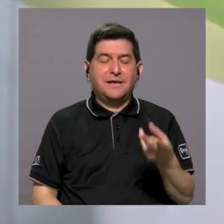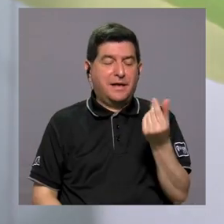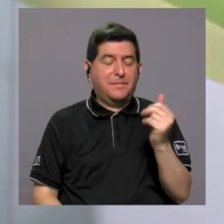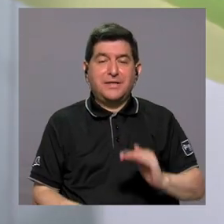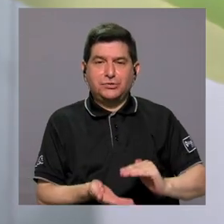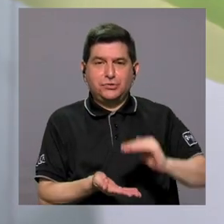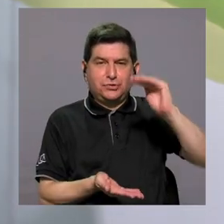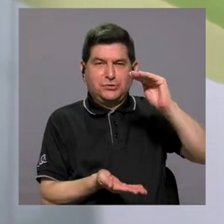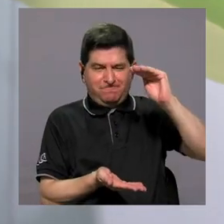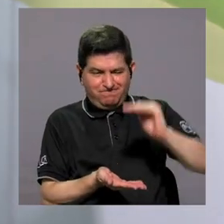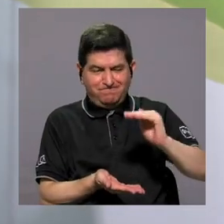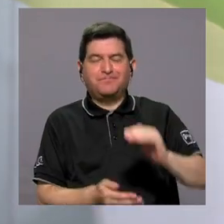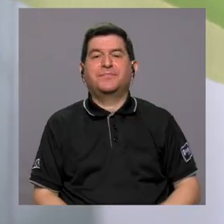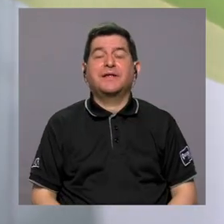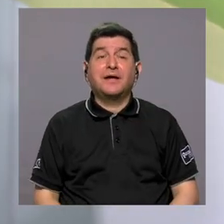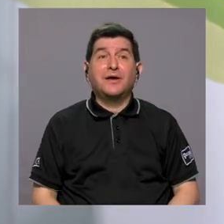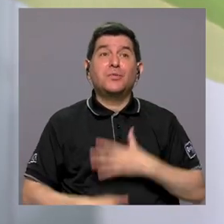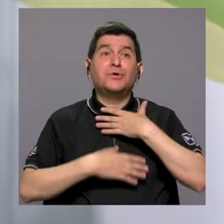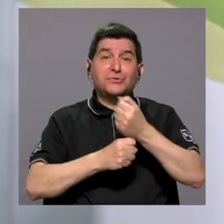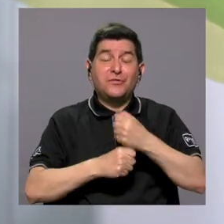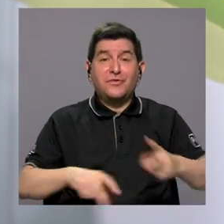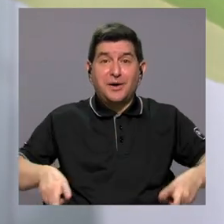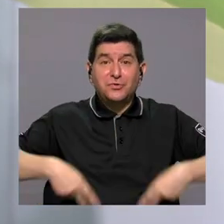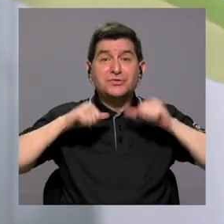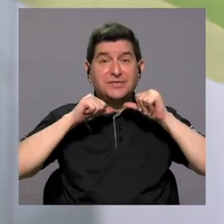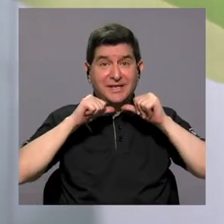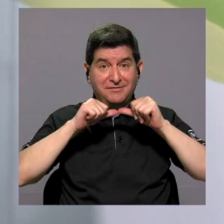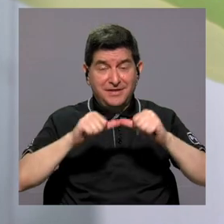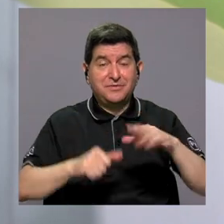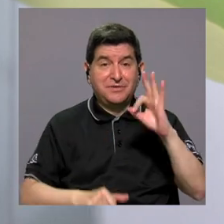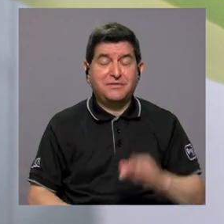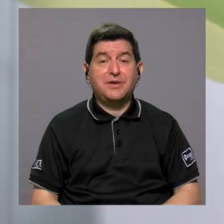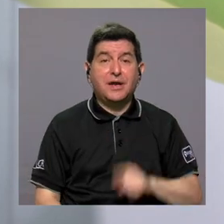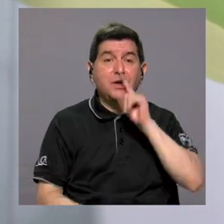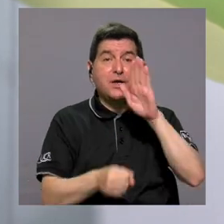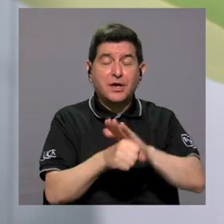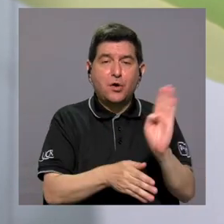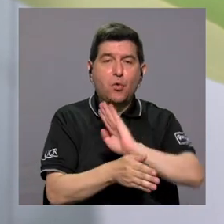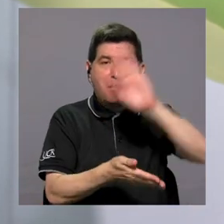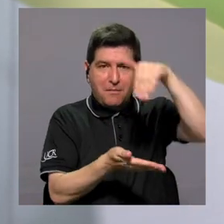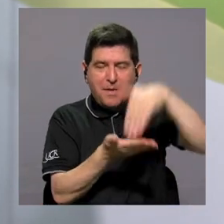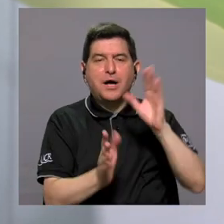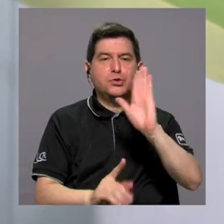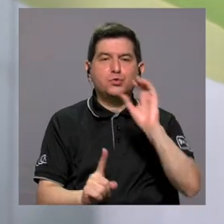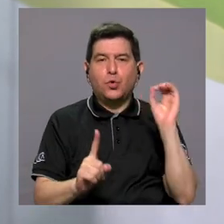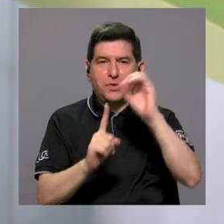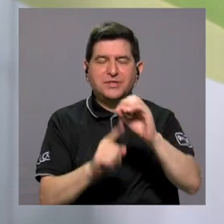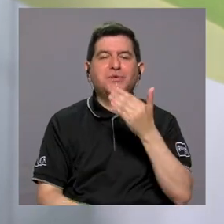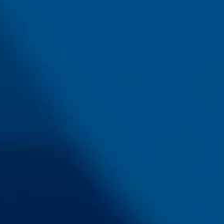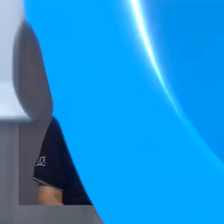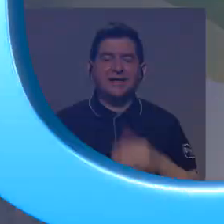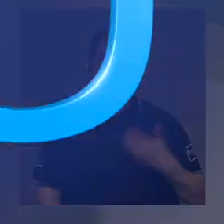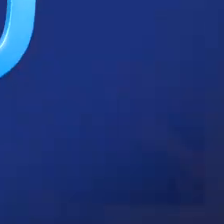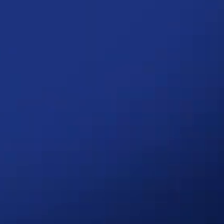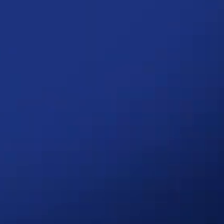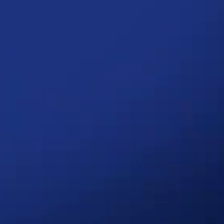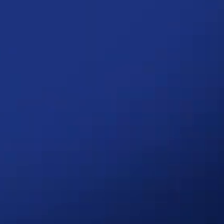confiamos para que la vida sea más llevadera que el banco central cumpla con el objetivo muchísimas gracias al introduce